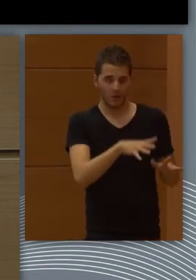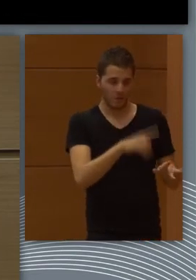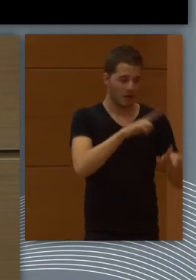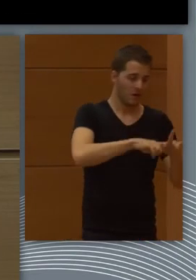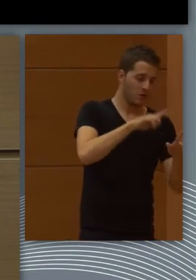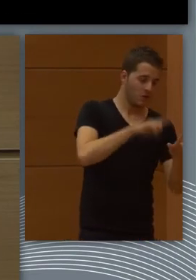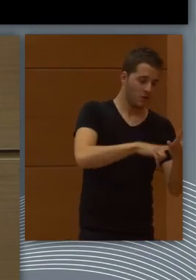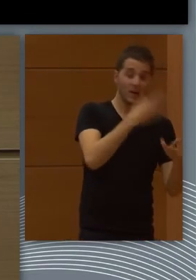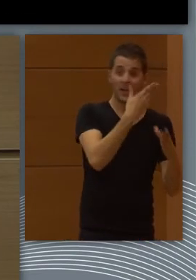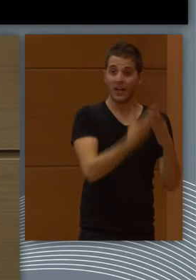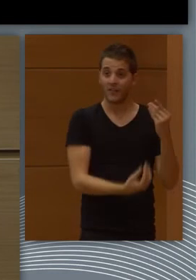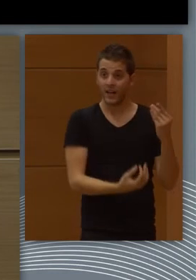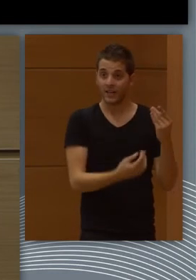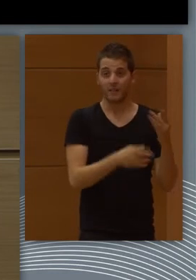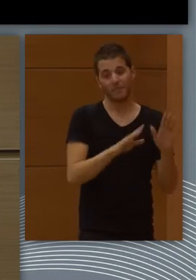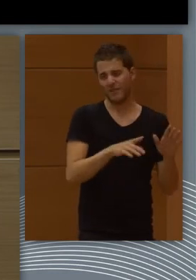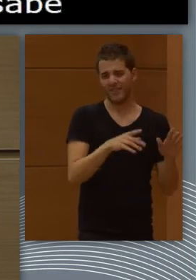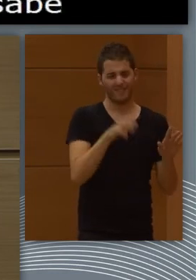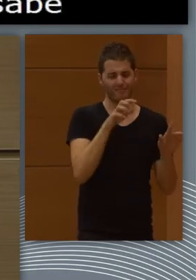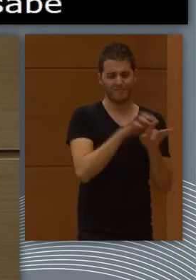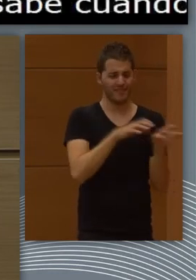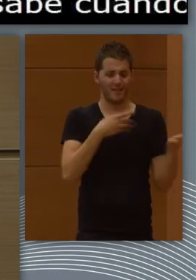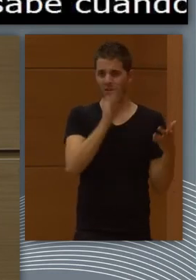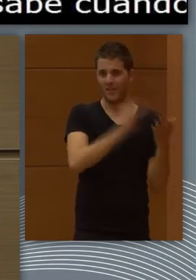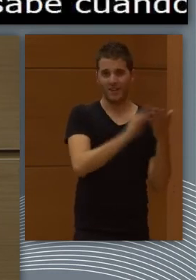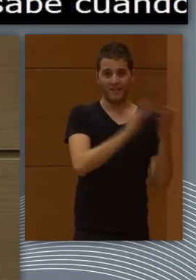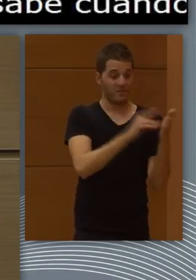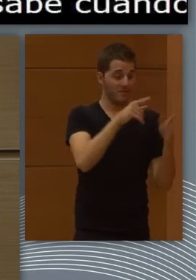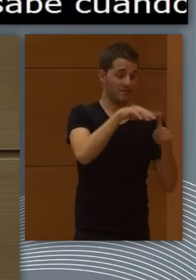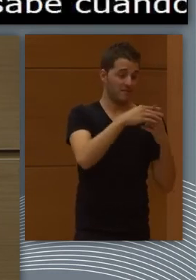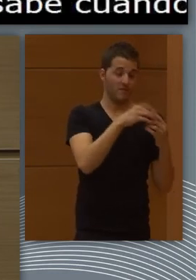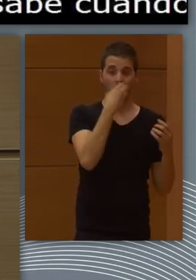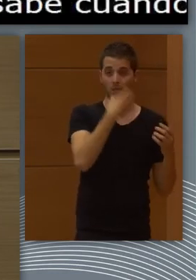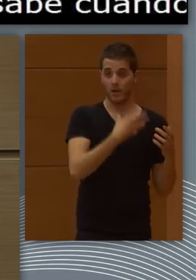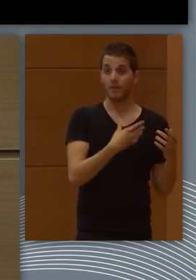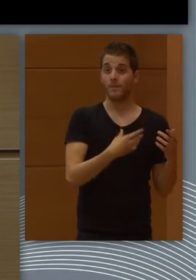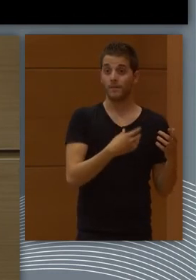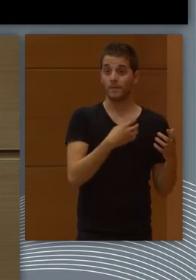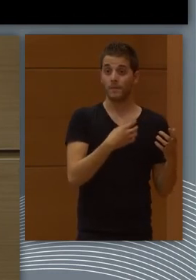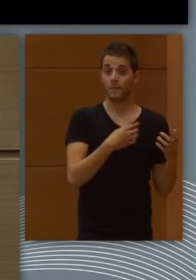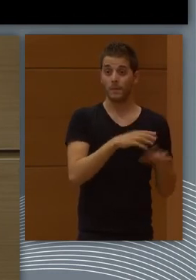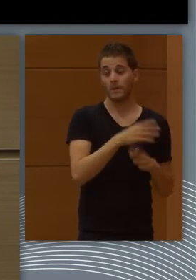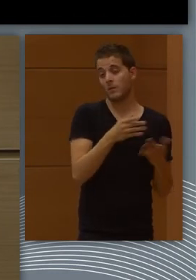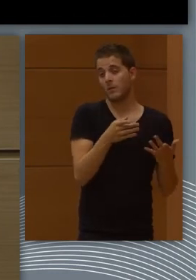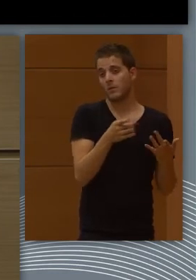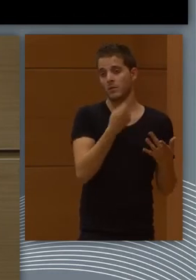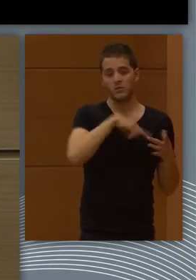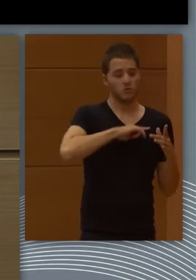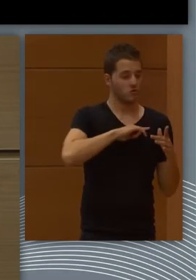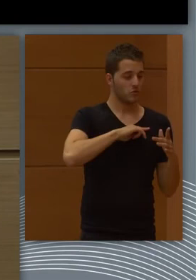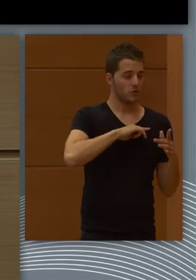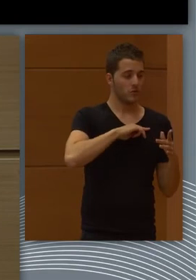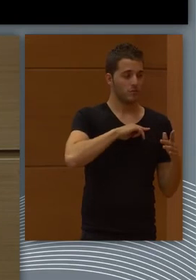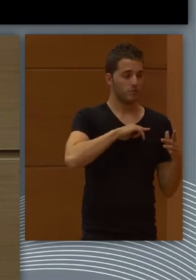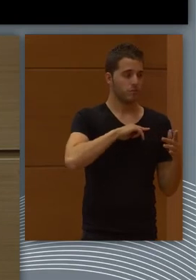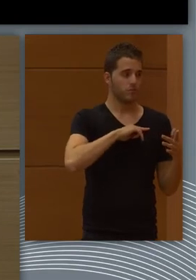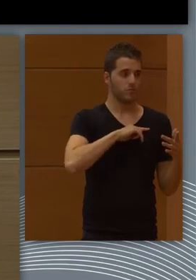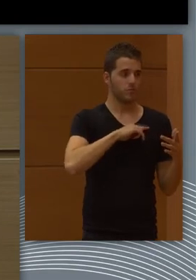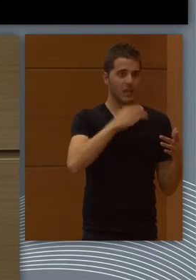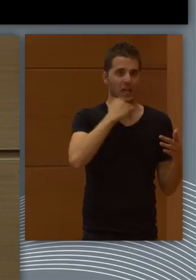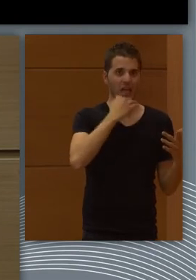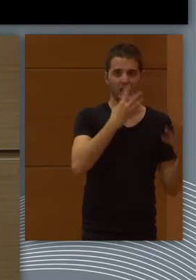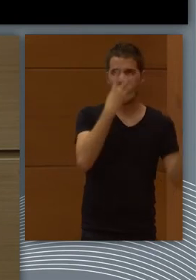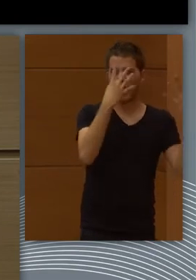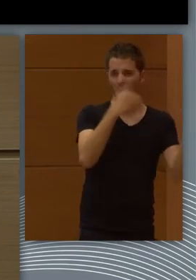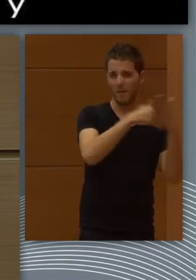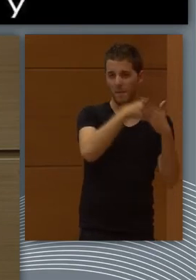siempre va bien y que además puede volverla a consultar y no estamos recibiendo, fíjate, tenemos, ya digo, pues cerca de 9 millones de